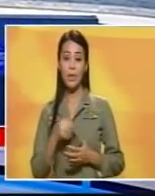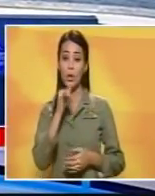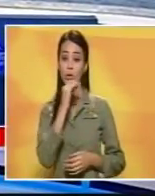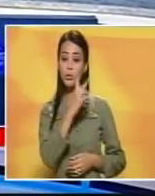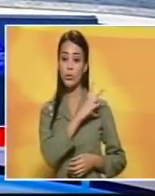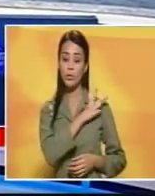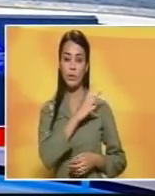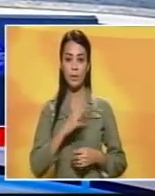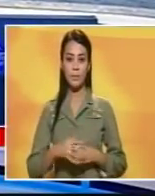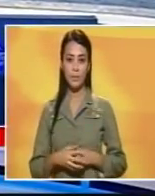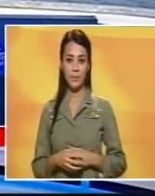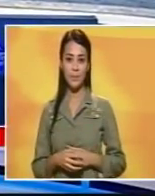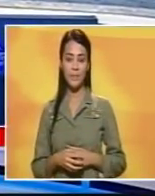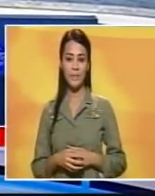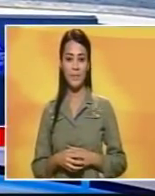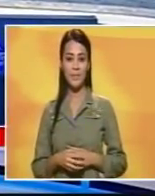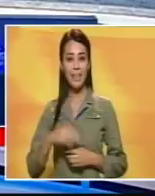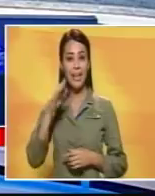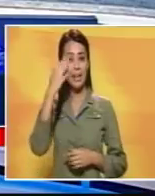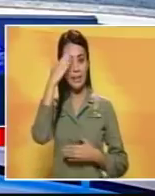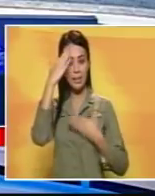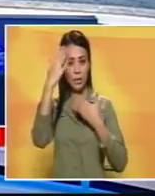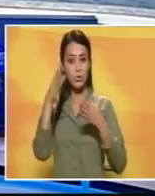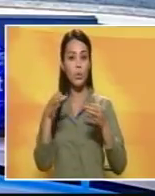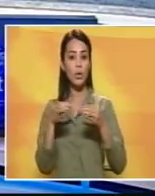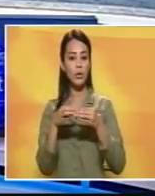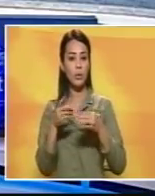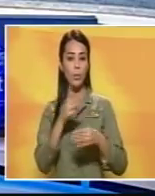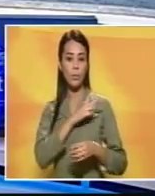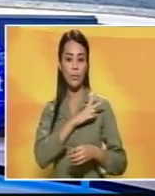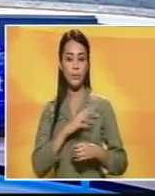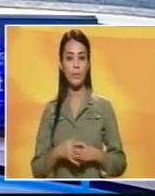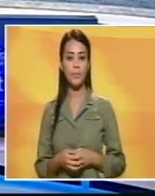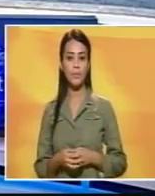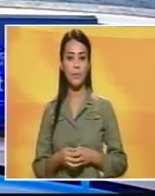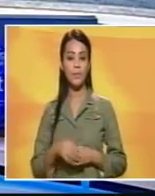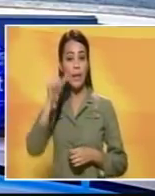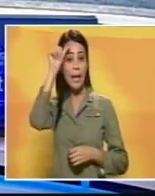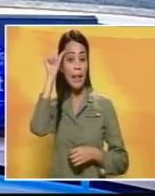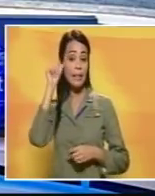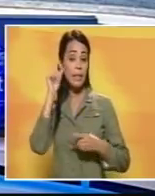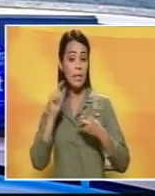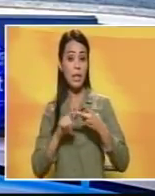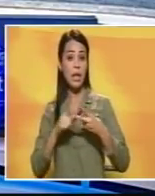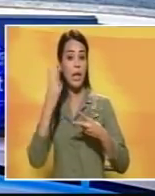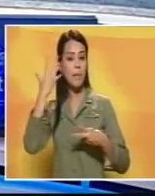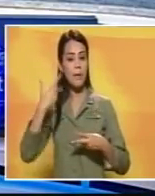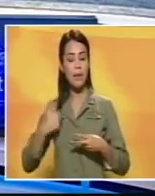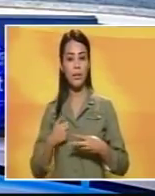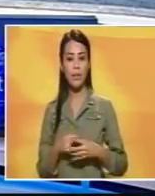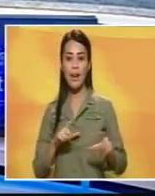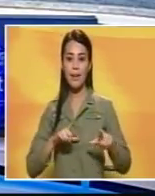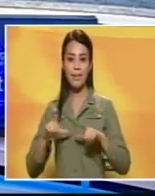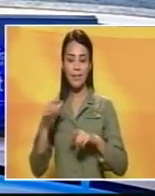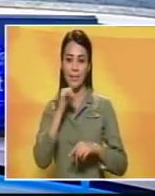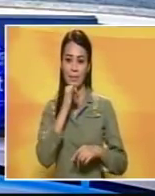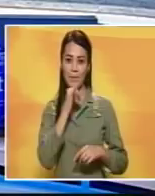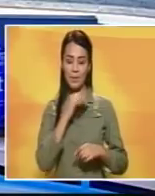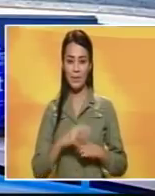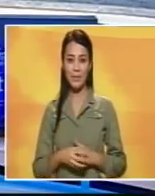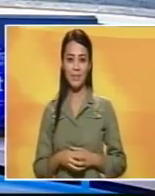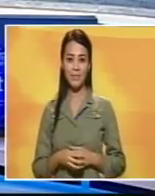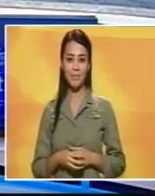presente emisión de su noticiero Venevisión. Les saludamos en nombre de nuestro equipo. Así es, Sandrina Yepes y Milagros Zambrano. Estamos listos para presentarles